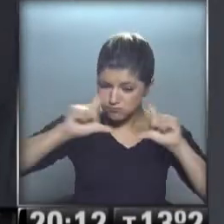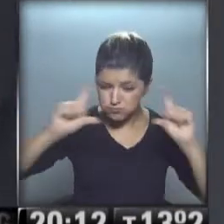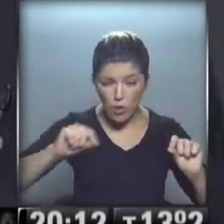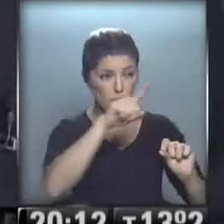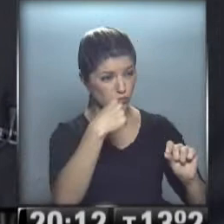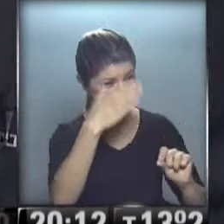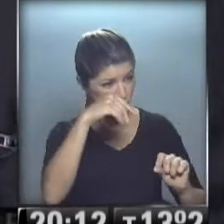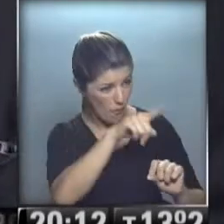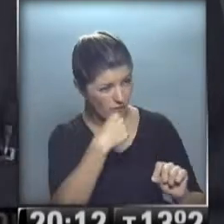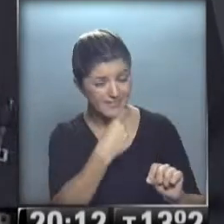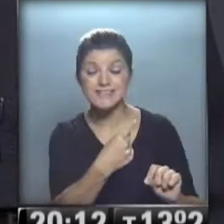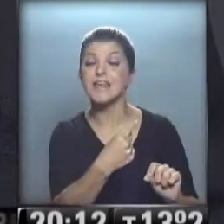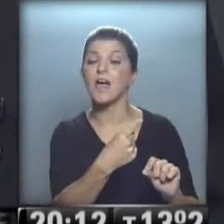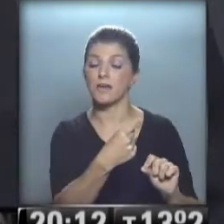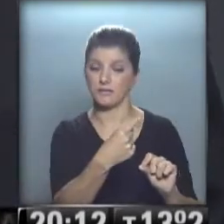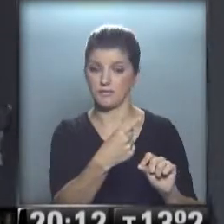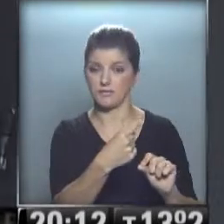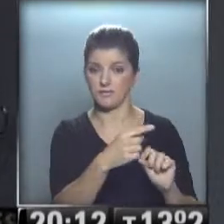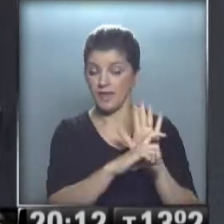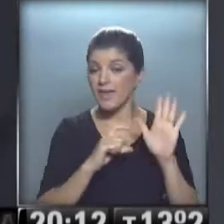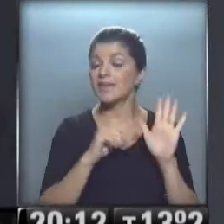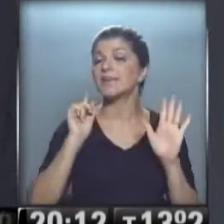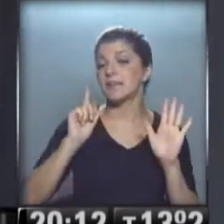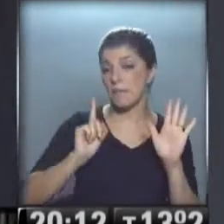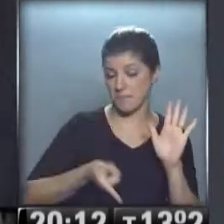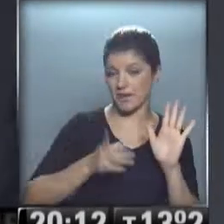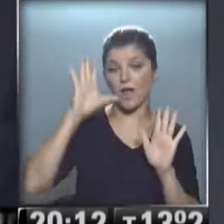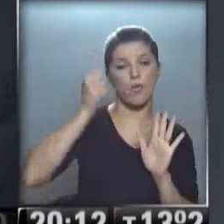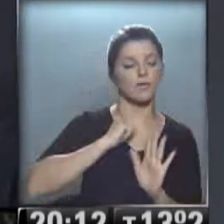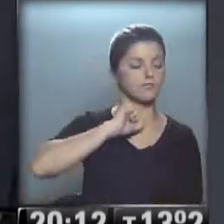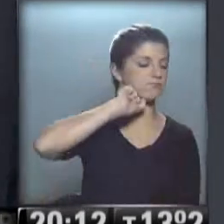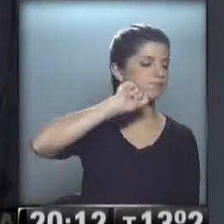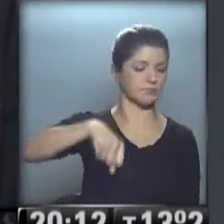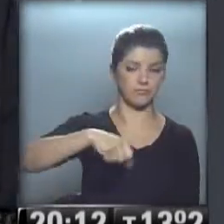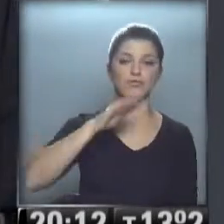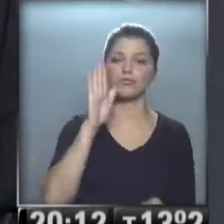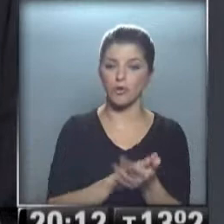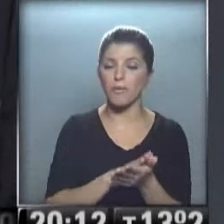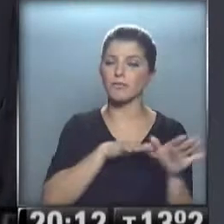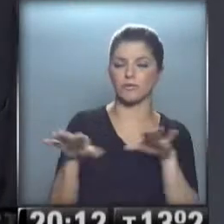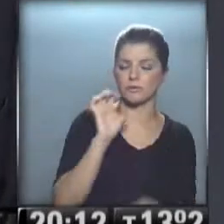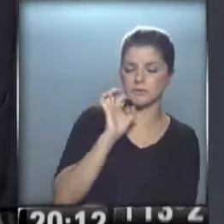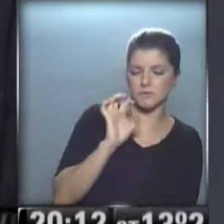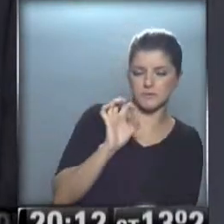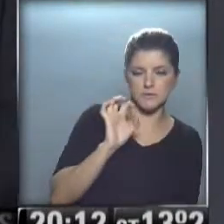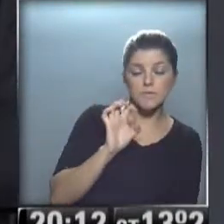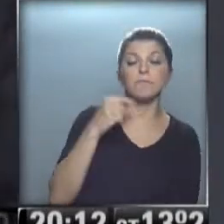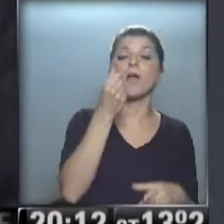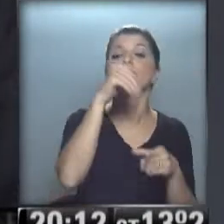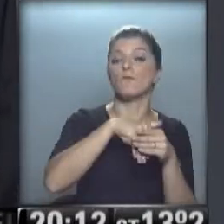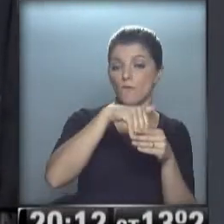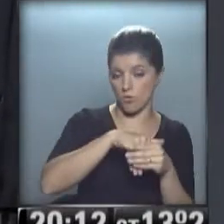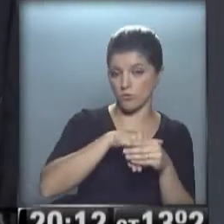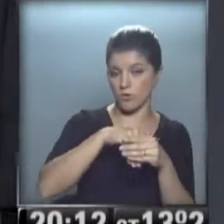hacía referencia Alfredo y que hizo caso omiso el juez Griesa sobre las amenazas de los fondos buitres con sus comunicados